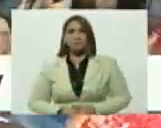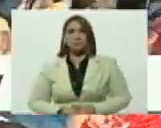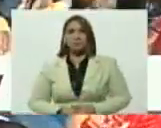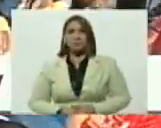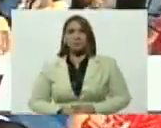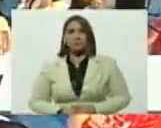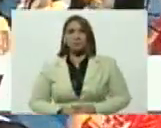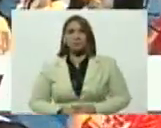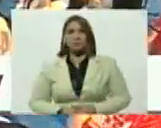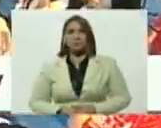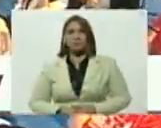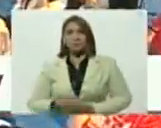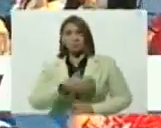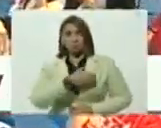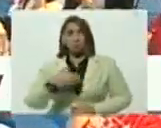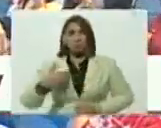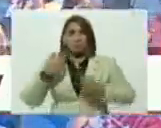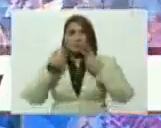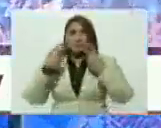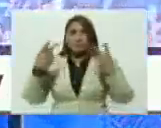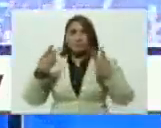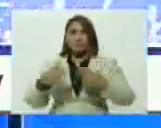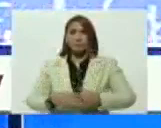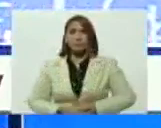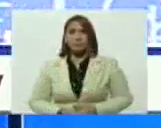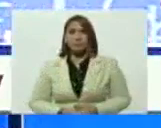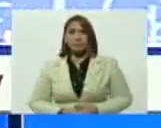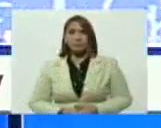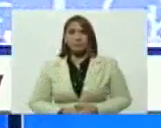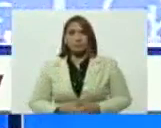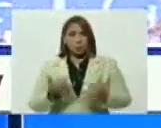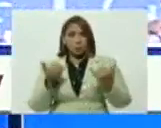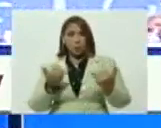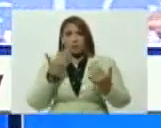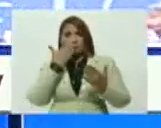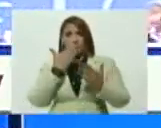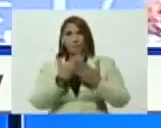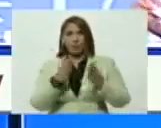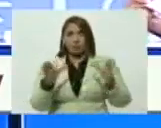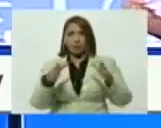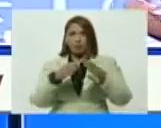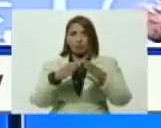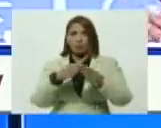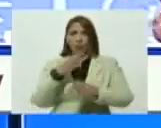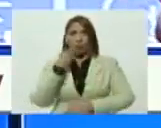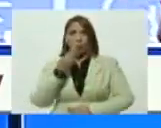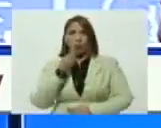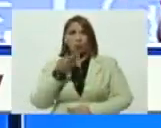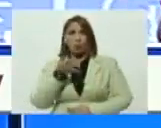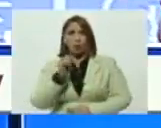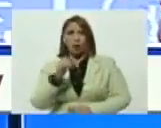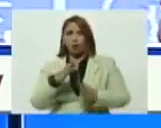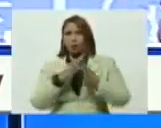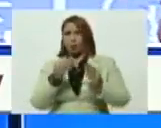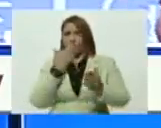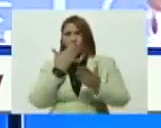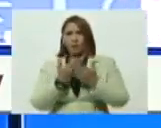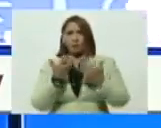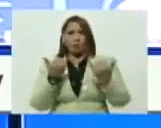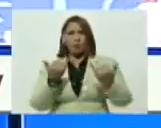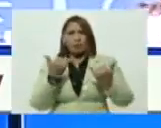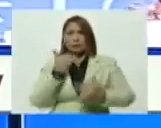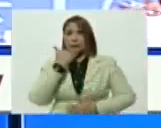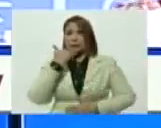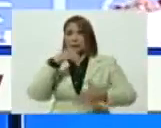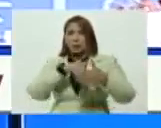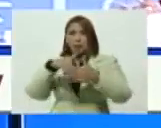Precisamente, yo quiero anunciar, con motivo de este frente, la juventud está en todos los frentes, ahora estamos en el frente electoral, en